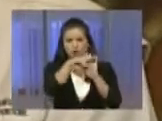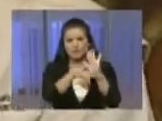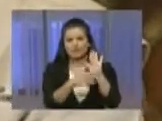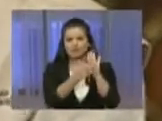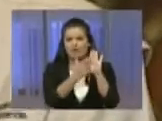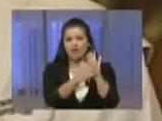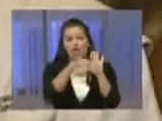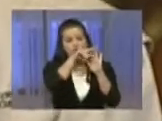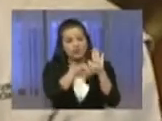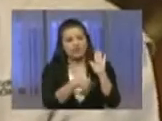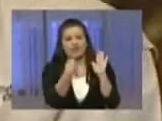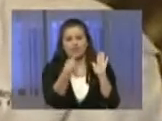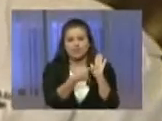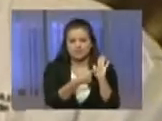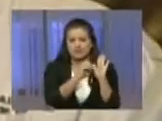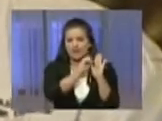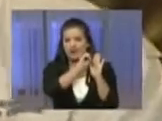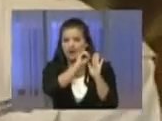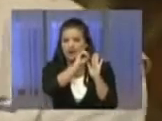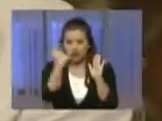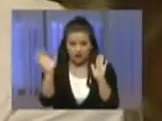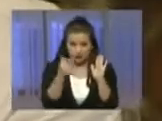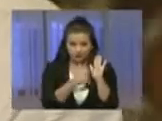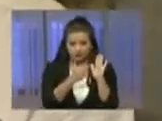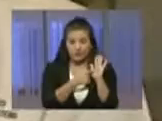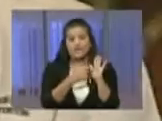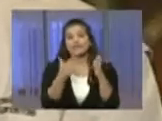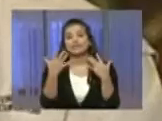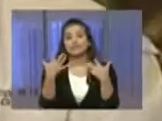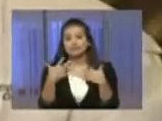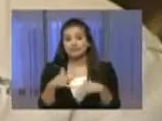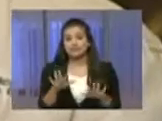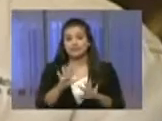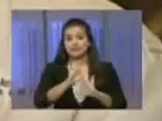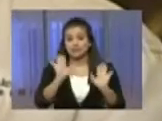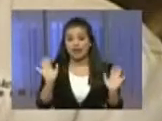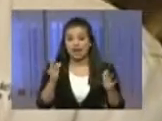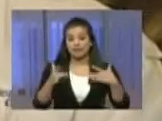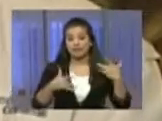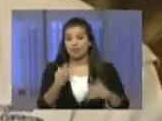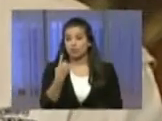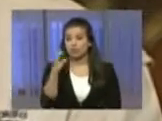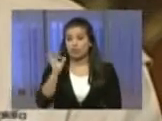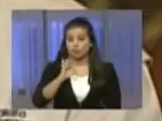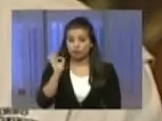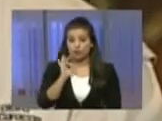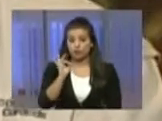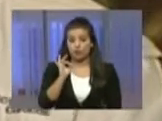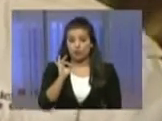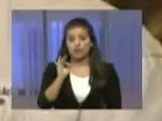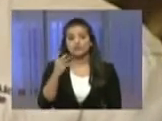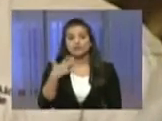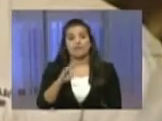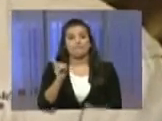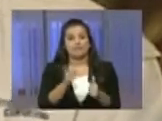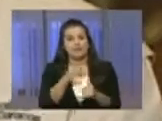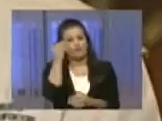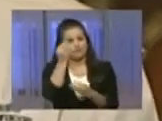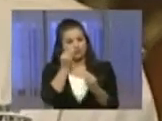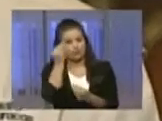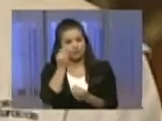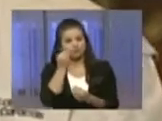dice lo siguiente que cumplido el evento del 1% y aquí cabe la primera reflexión ese